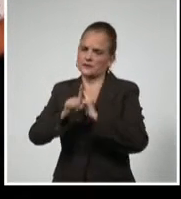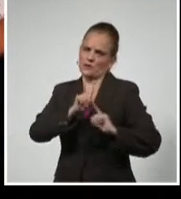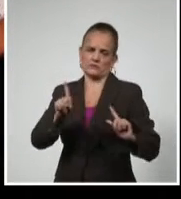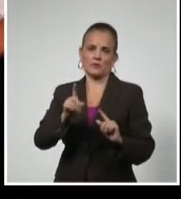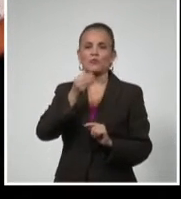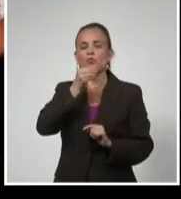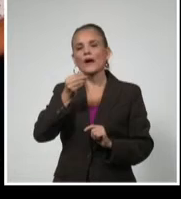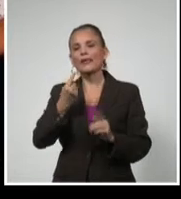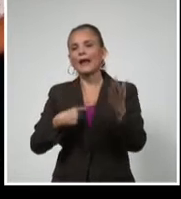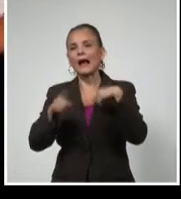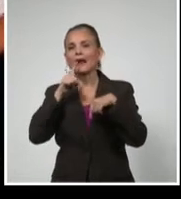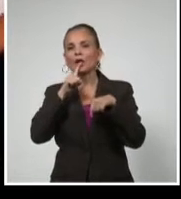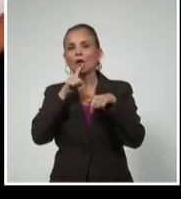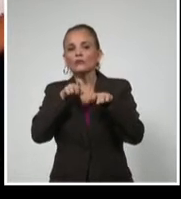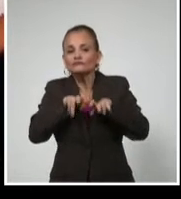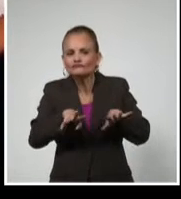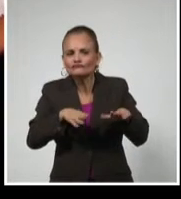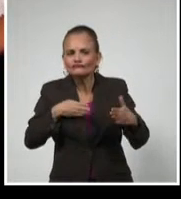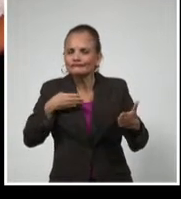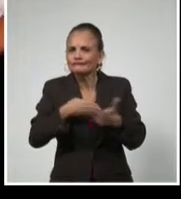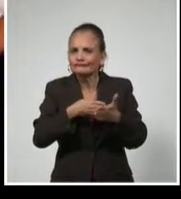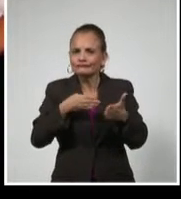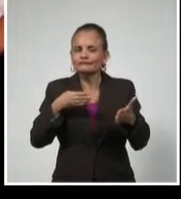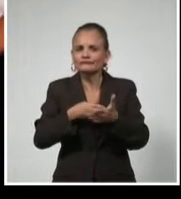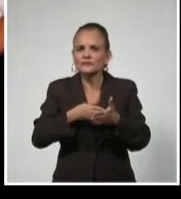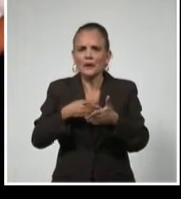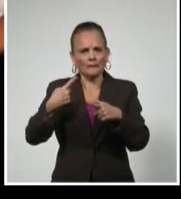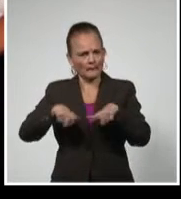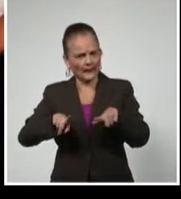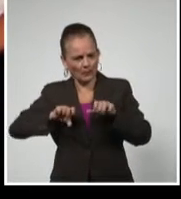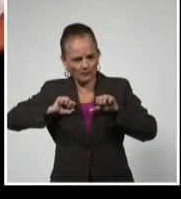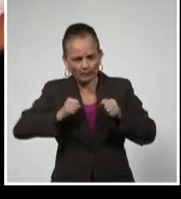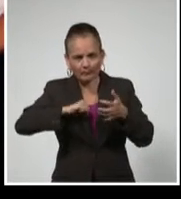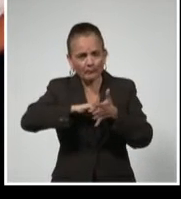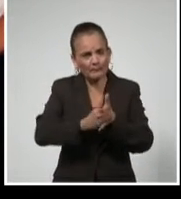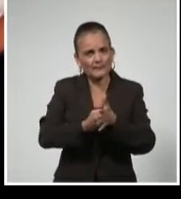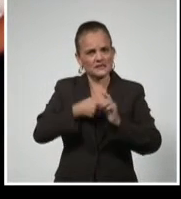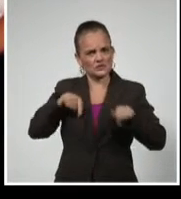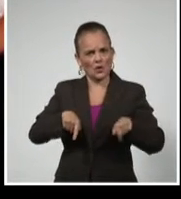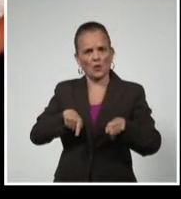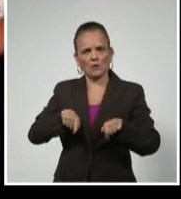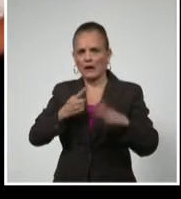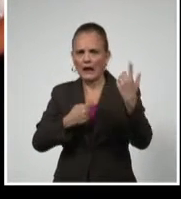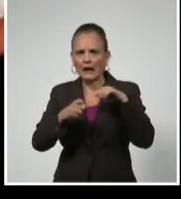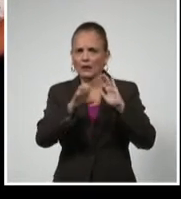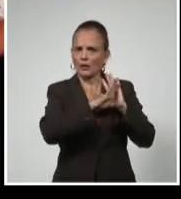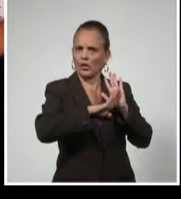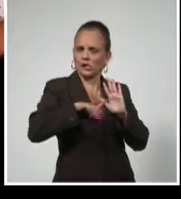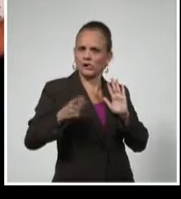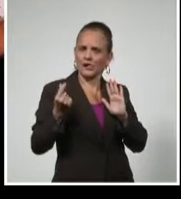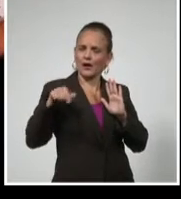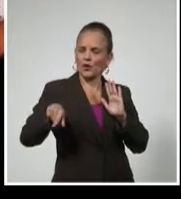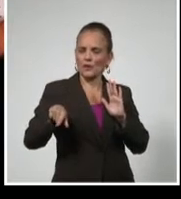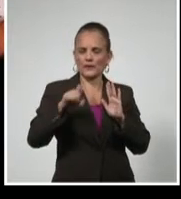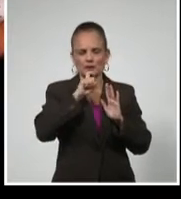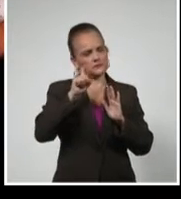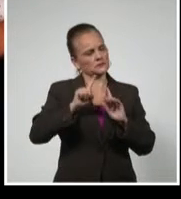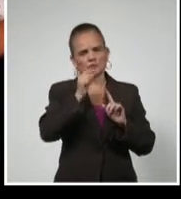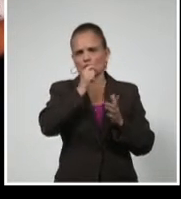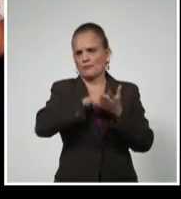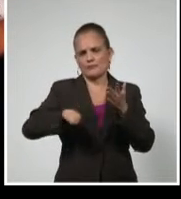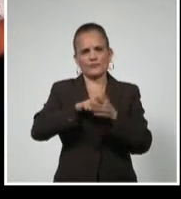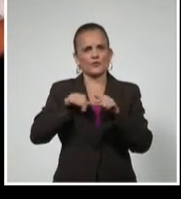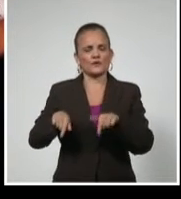pero no puede hacerlo a través de medidas de presión económica, que es precisamente lo que resulta no solo el